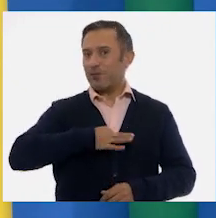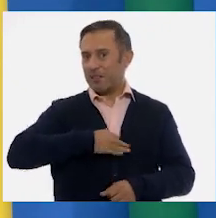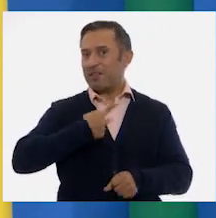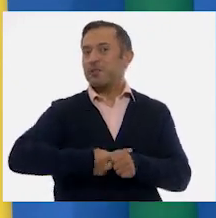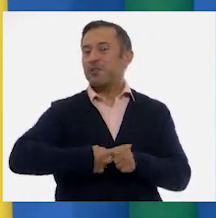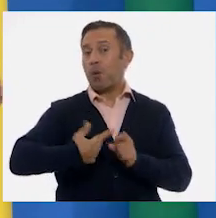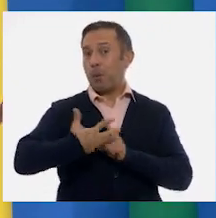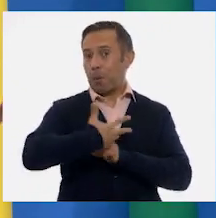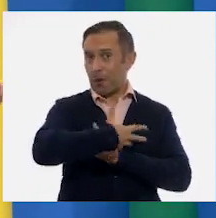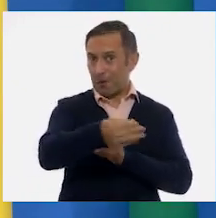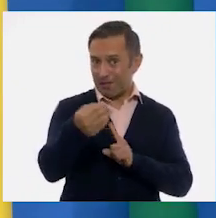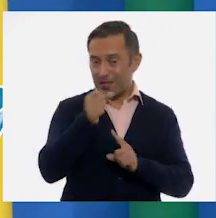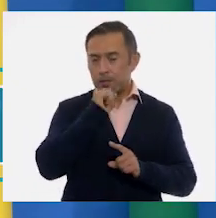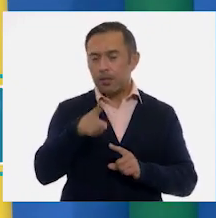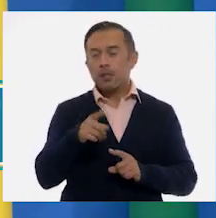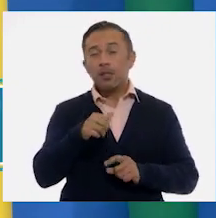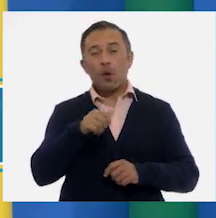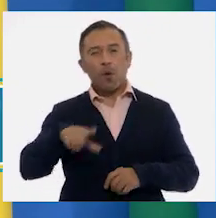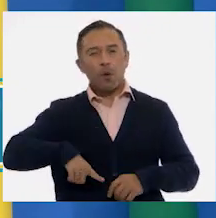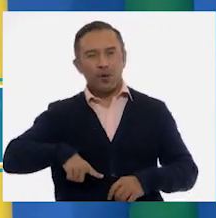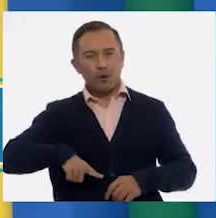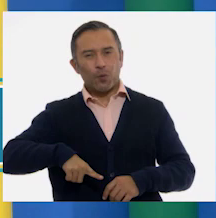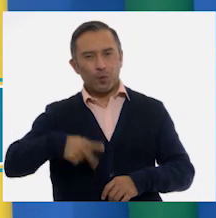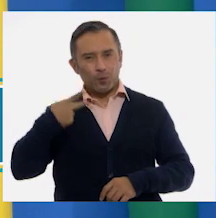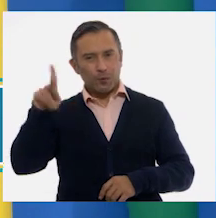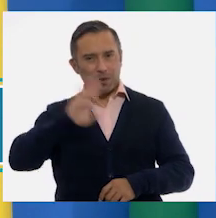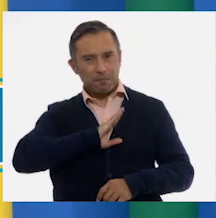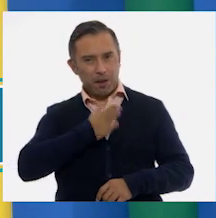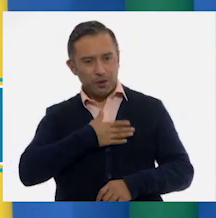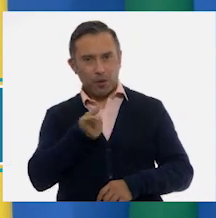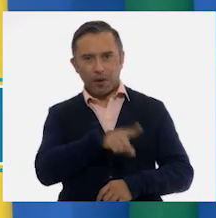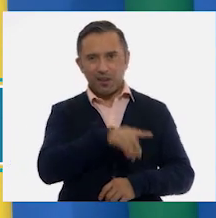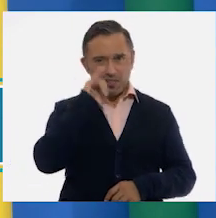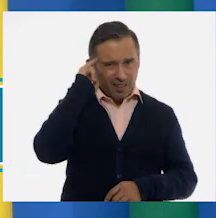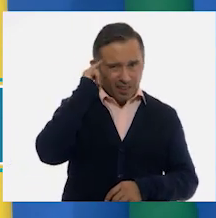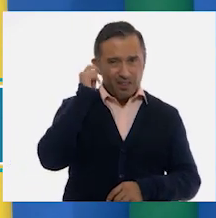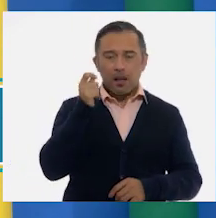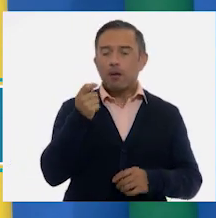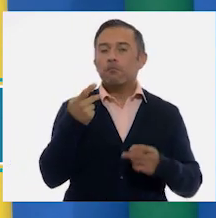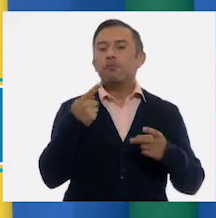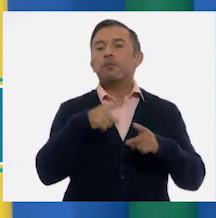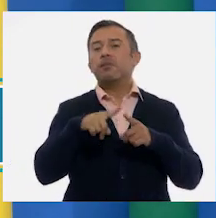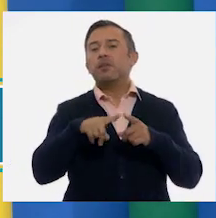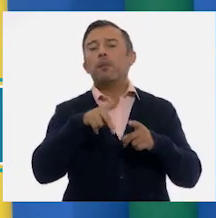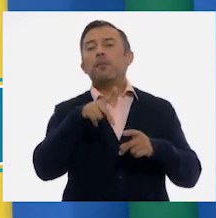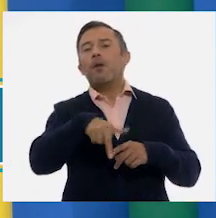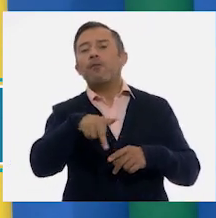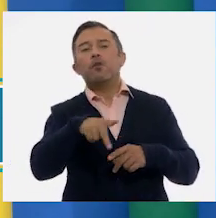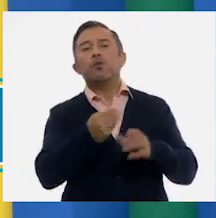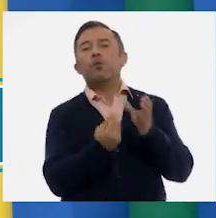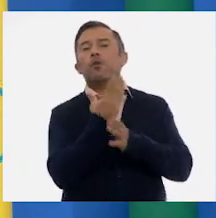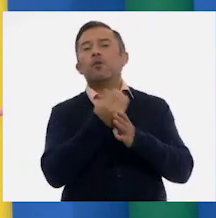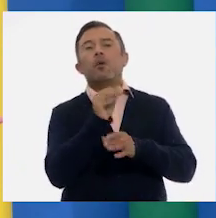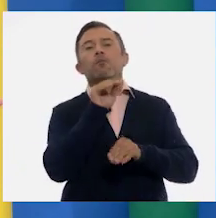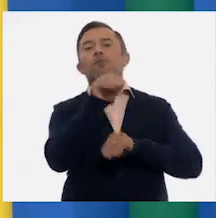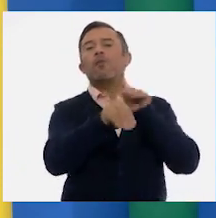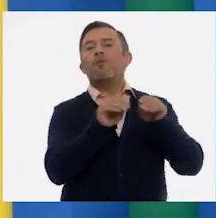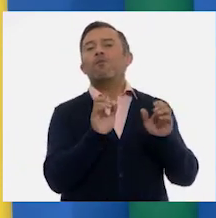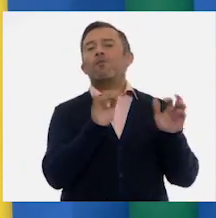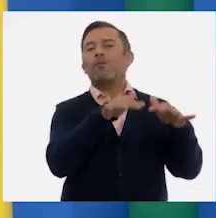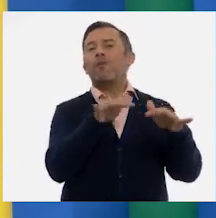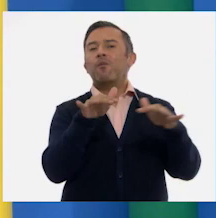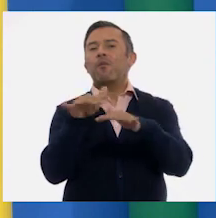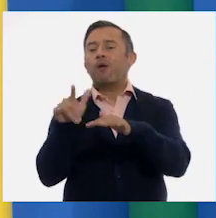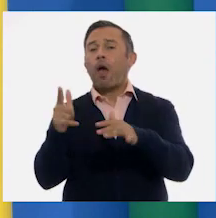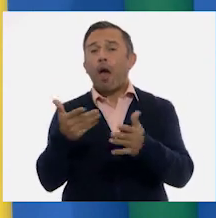autoridades españolas e indígenas comenzaron a congregar a los habitantes en distintas poblaciones, en nuevos pueblos, muchos de los cuales